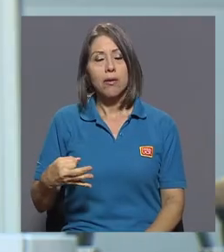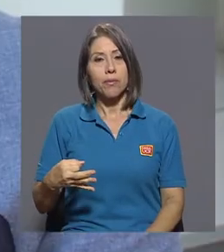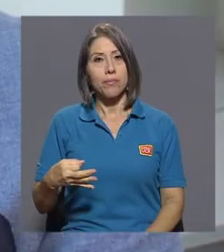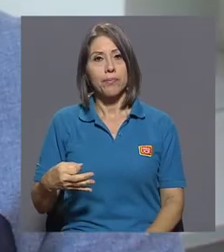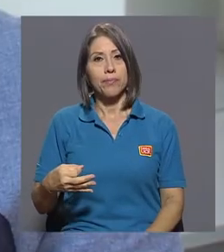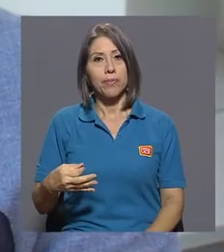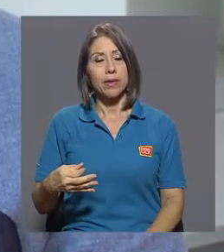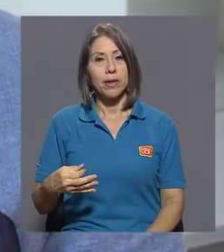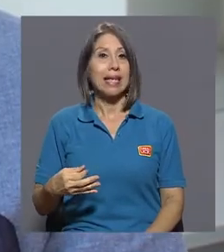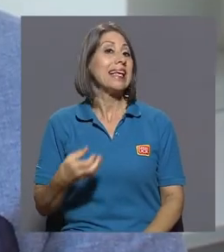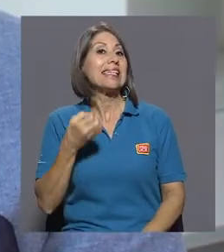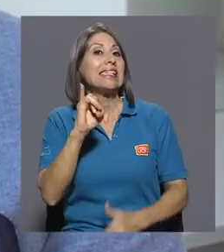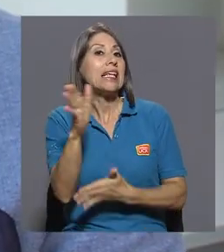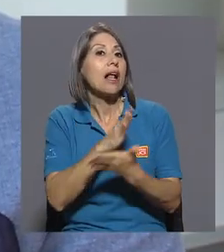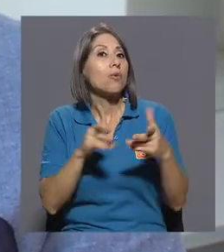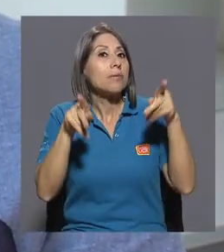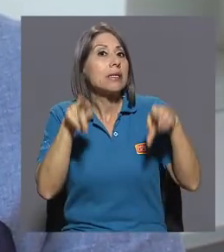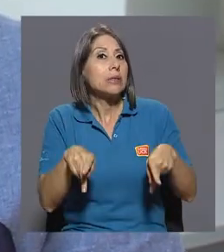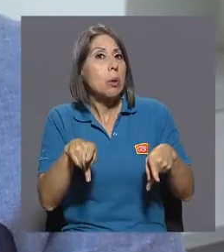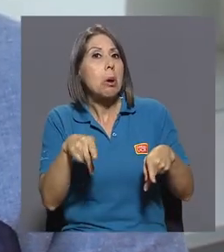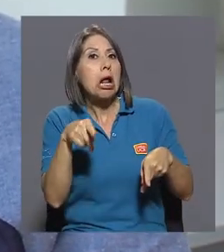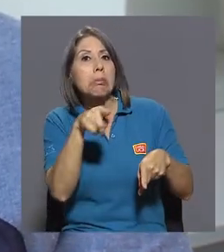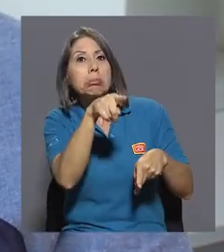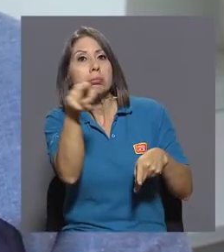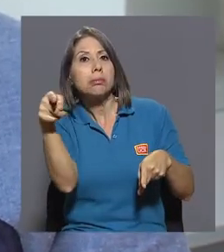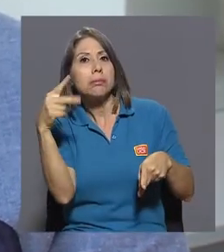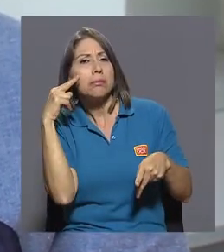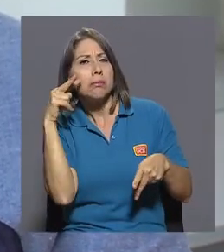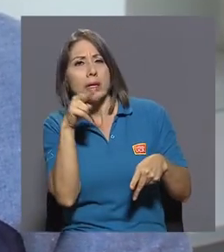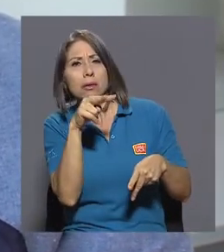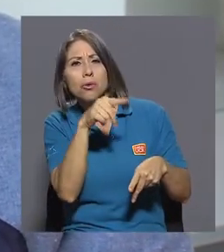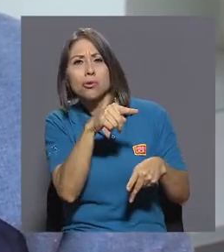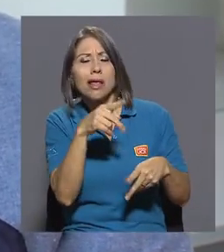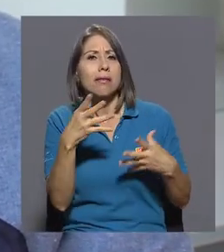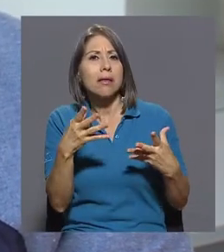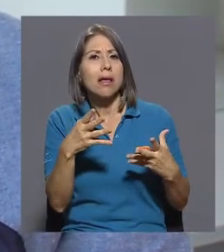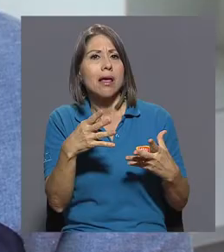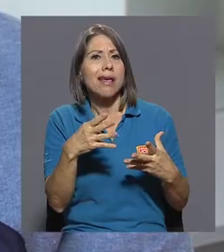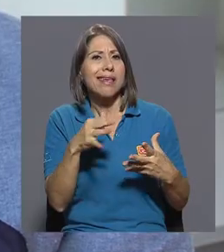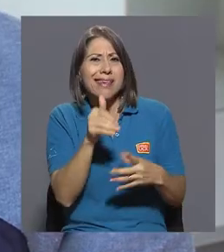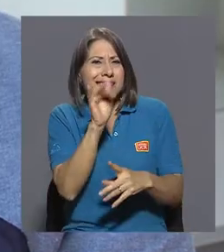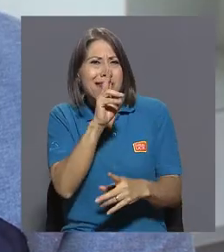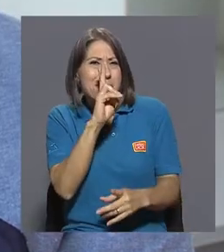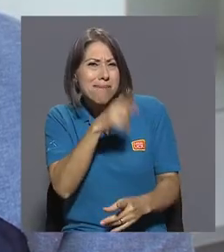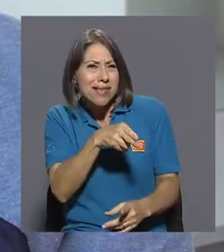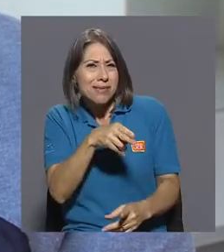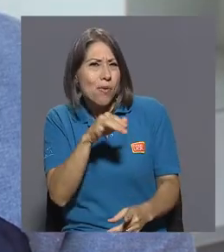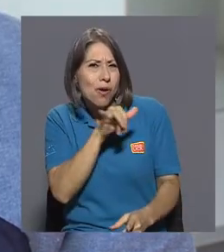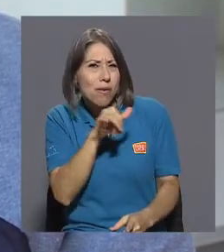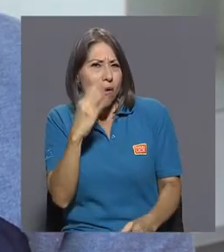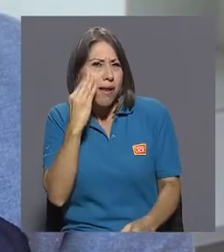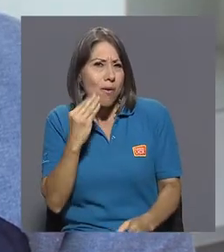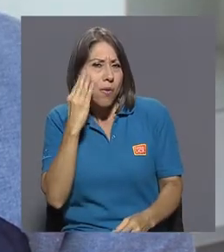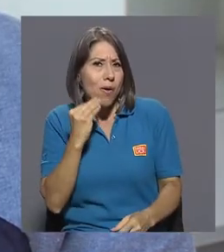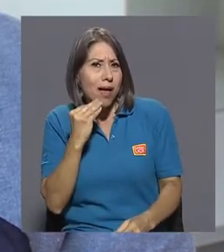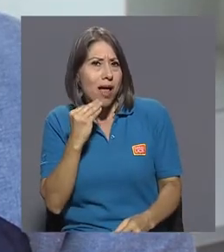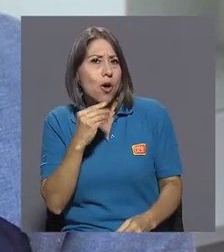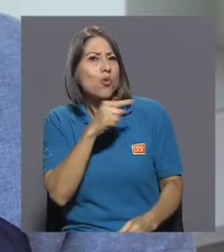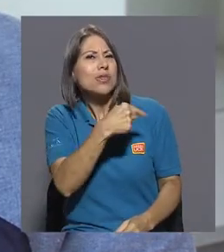si alguien estuviese pasando exactamente ese mismo momento y está viendo esta conversación que tenemos, ajá, ¿usted le